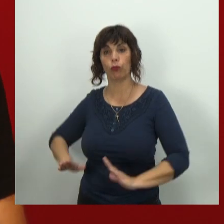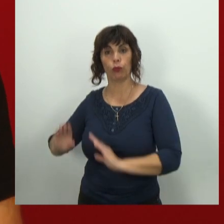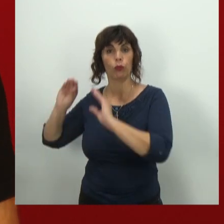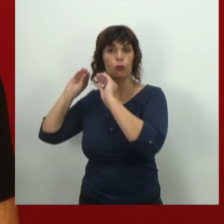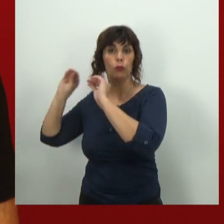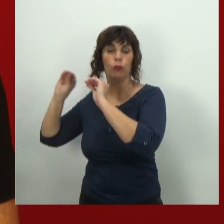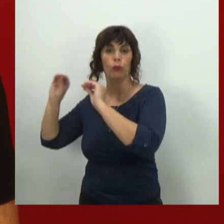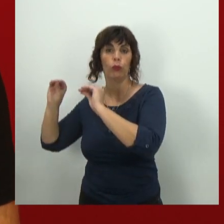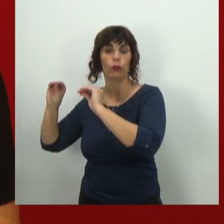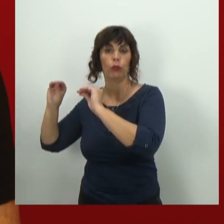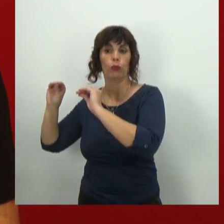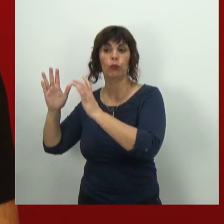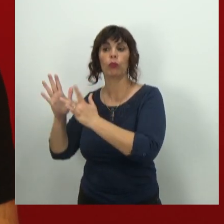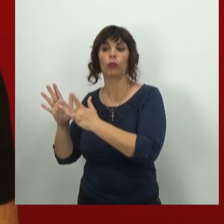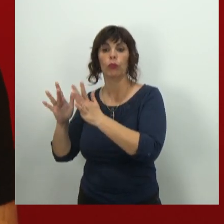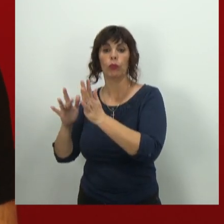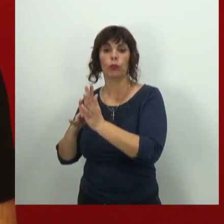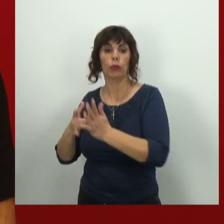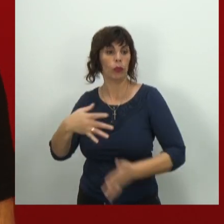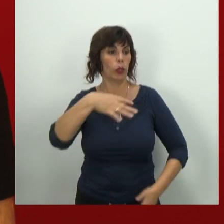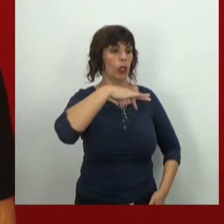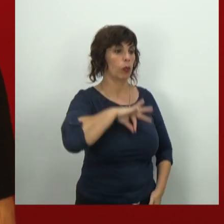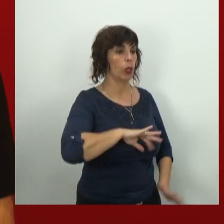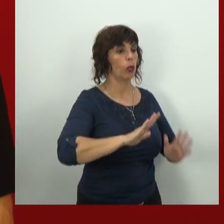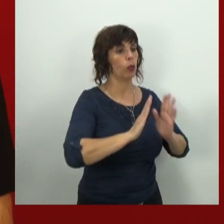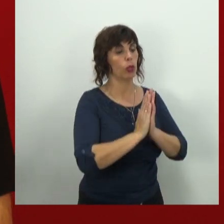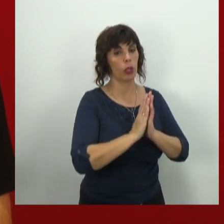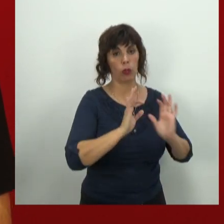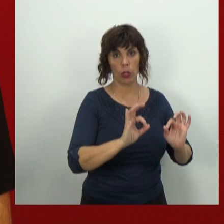Jesucristo, y el Espíritu es el Espíritu Santo.